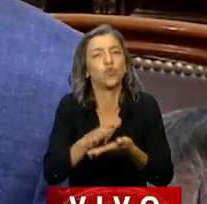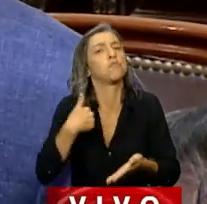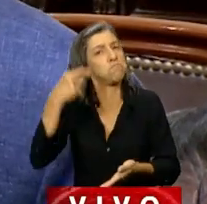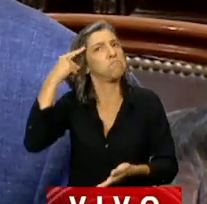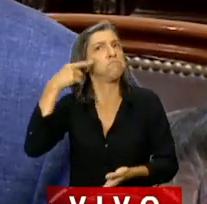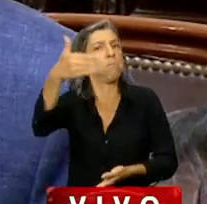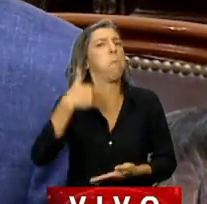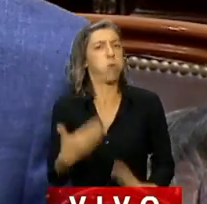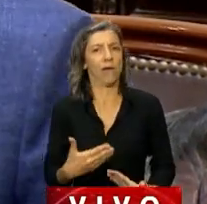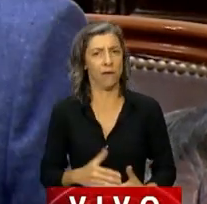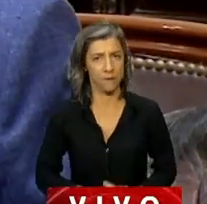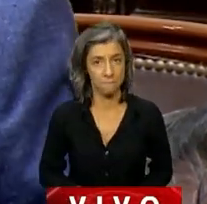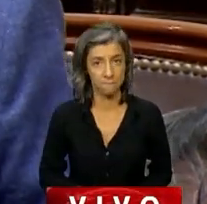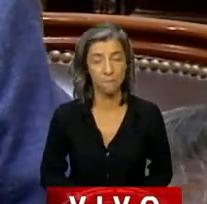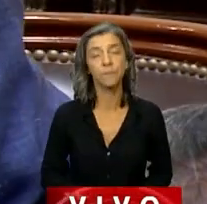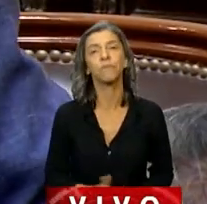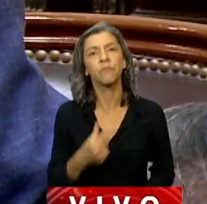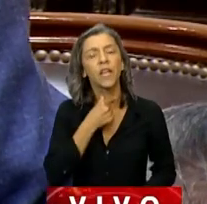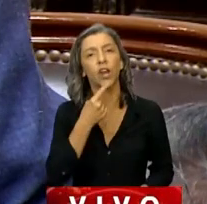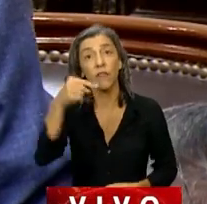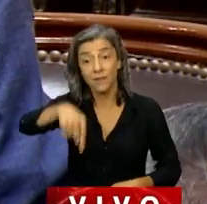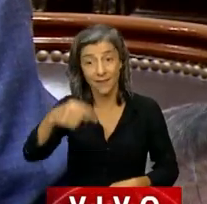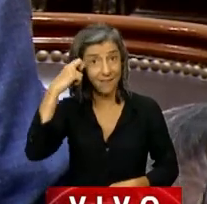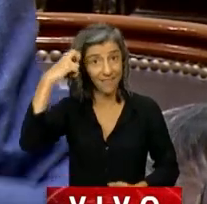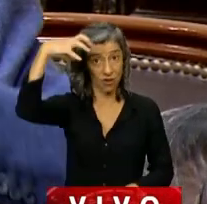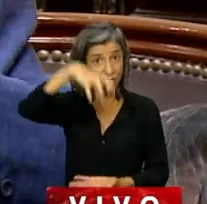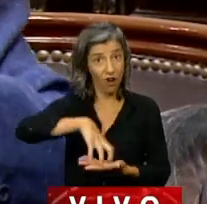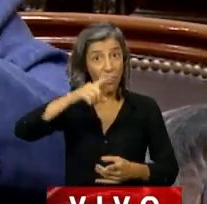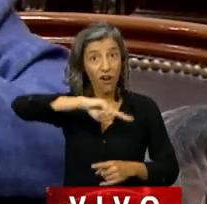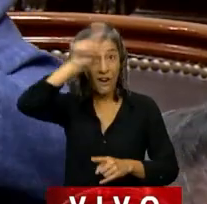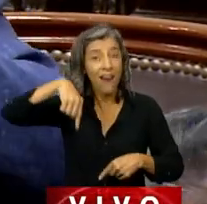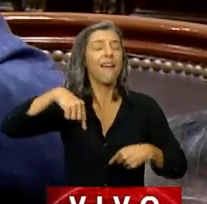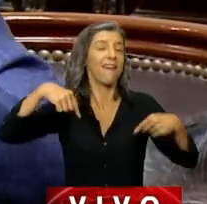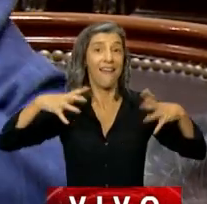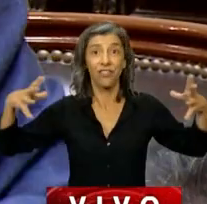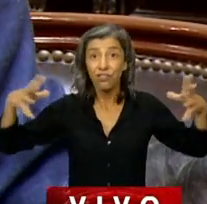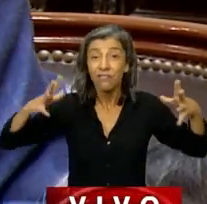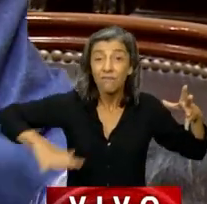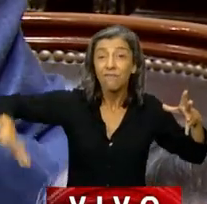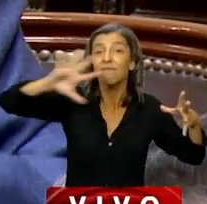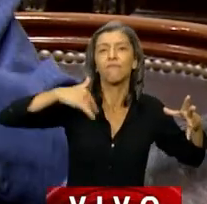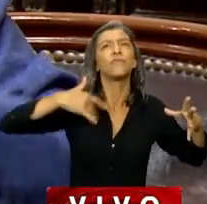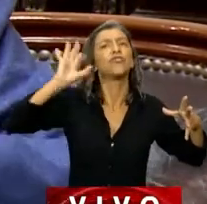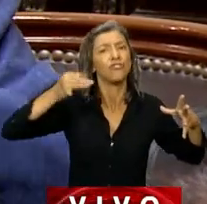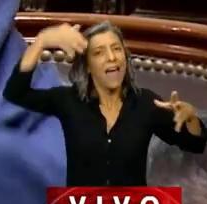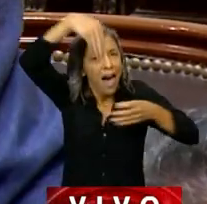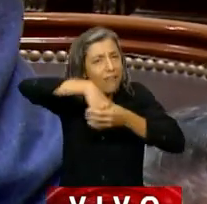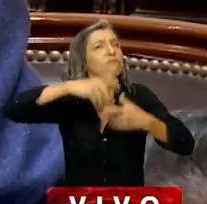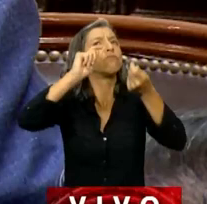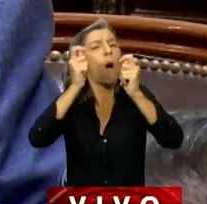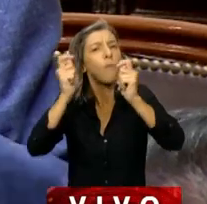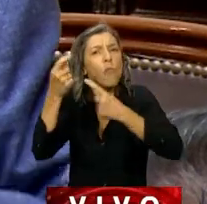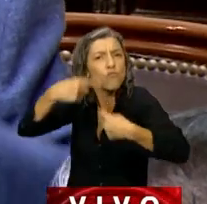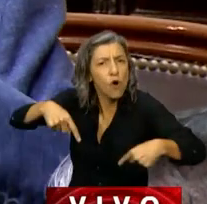quiero recordar que esta casa, señor Presidente, esta casa, a pesar de los cambios y de lo que ha significado